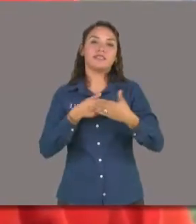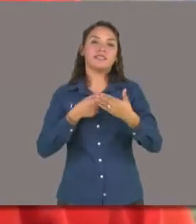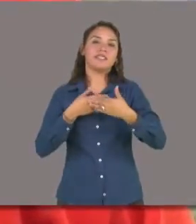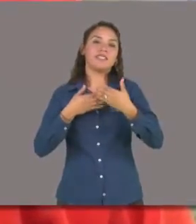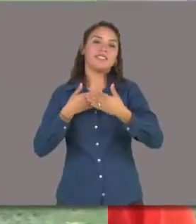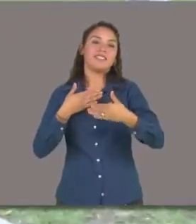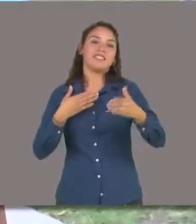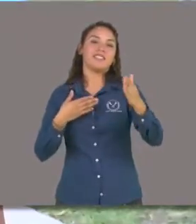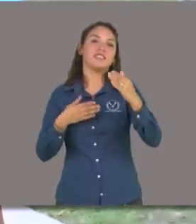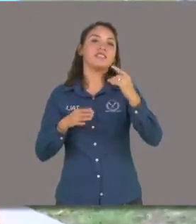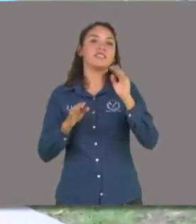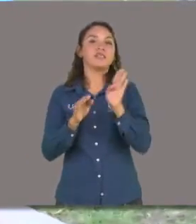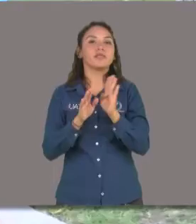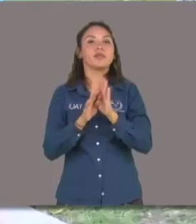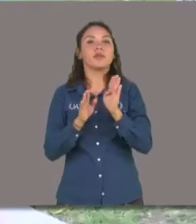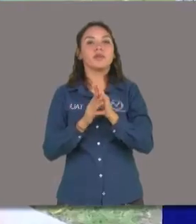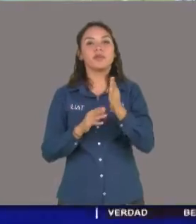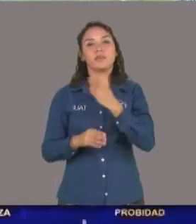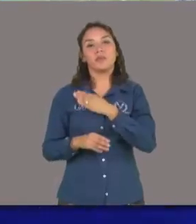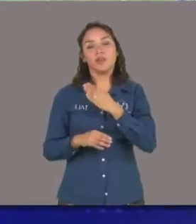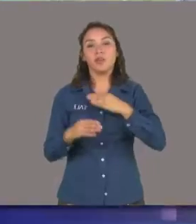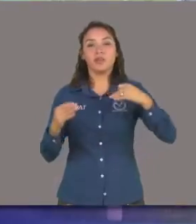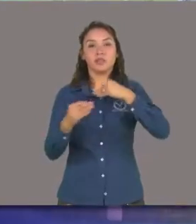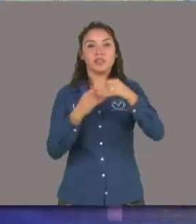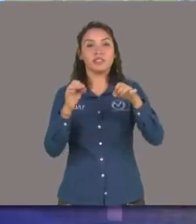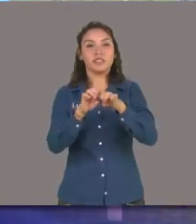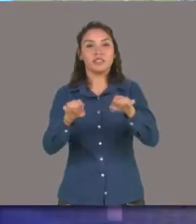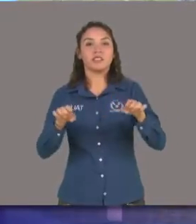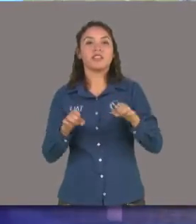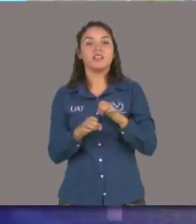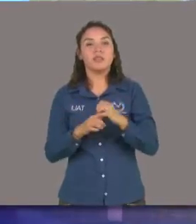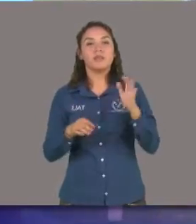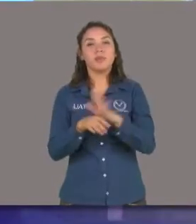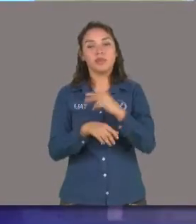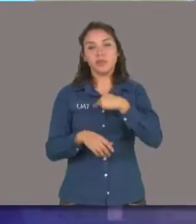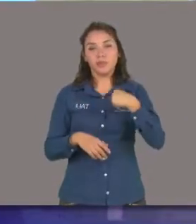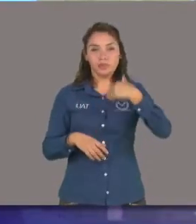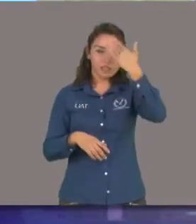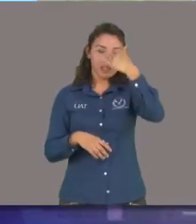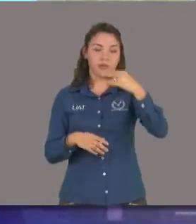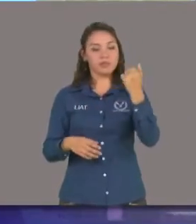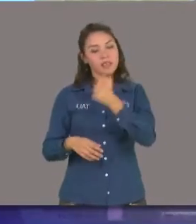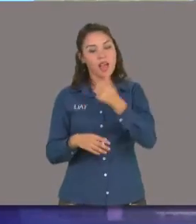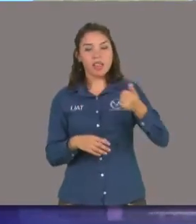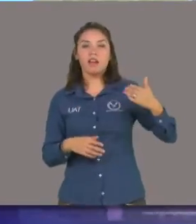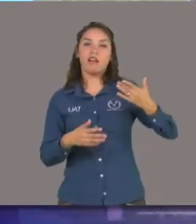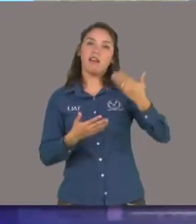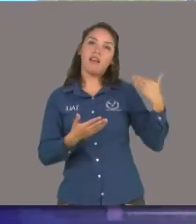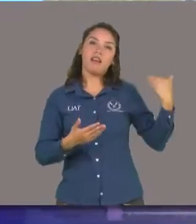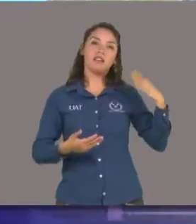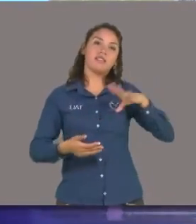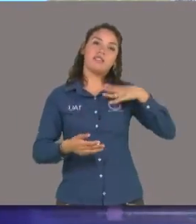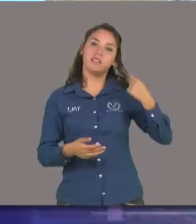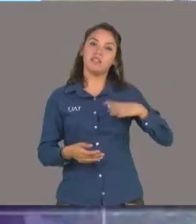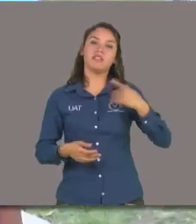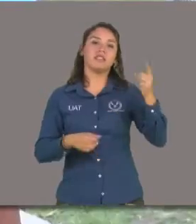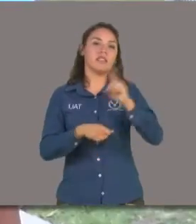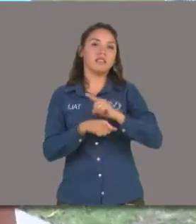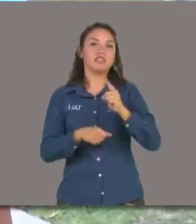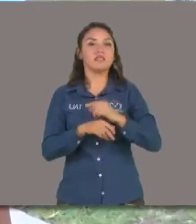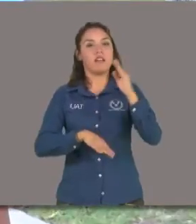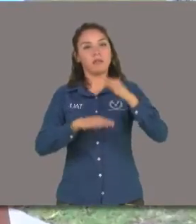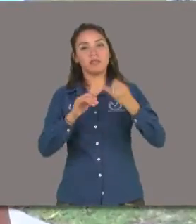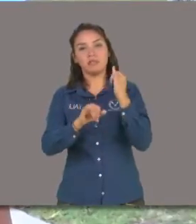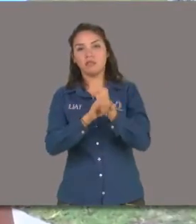segunda temporada. Es una gran experiencia para Broncos que va a quedar en la historia y que terminará que va a ser